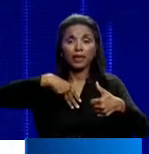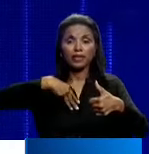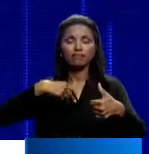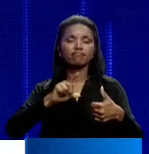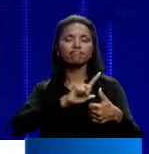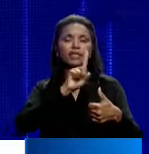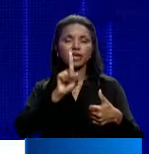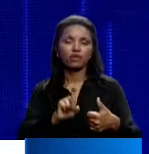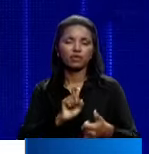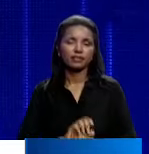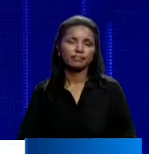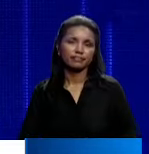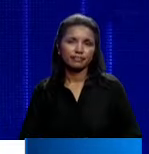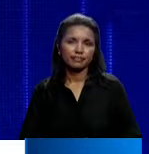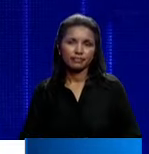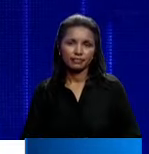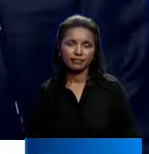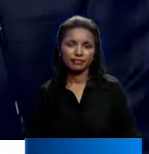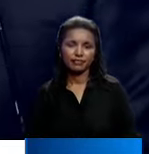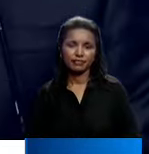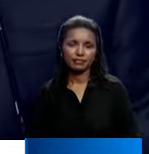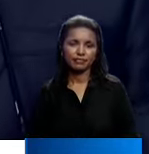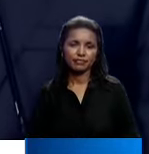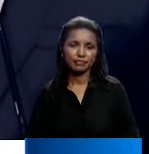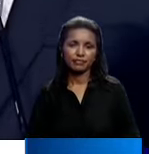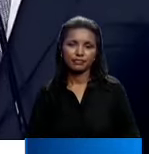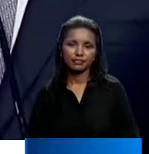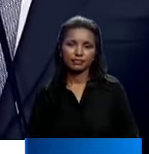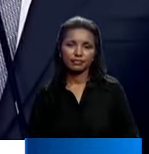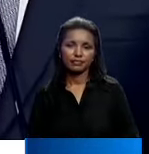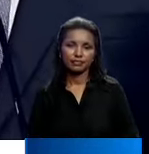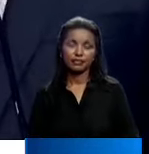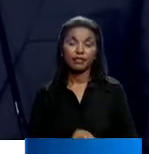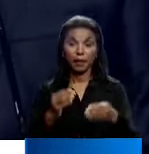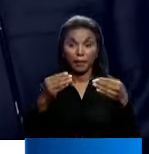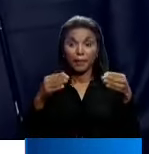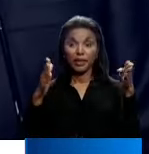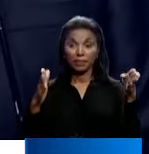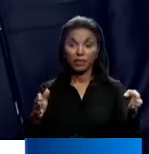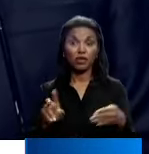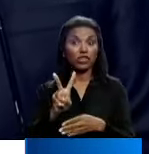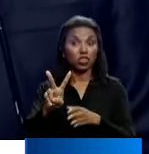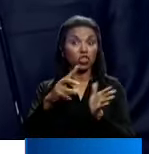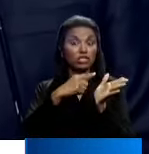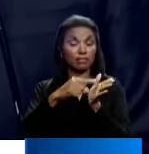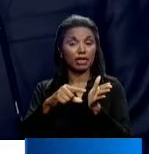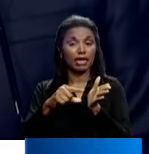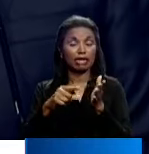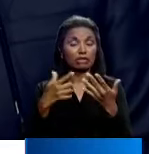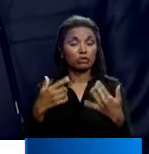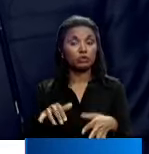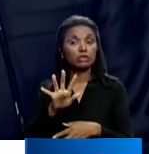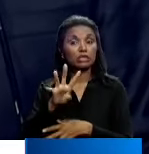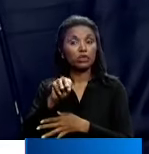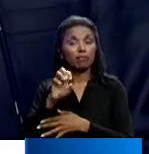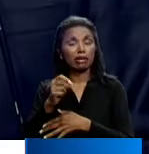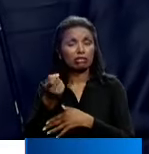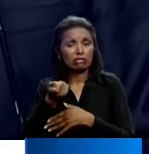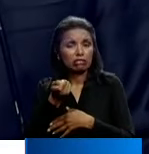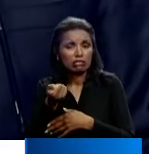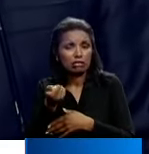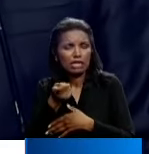Torrijos. Candidato, tiene 45 segundos. Panameño, en 2 semanas tú tienes que tomar una decisión